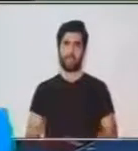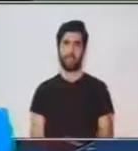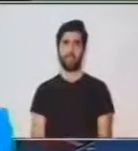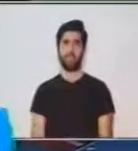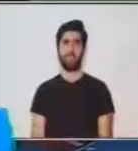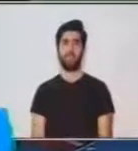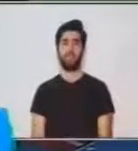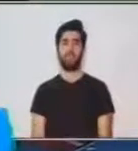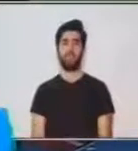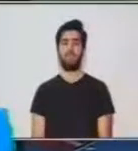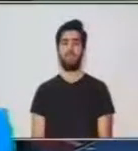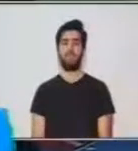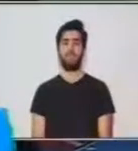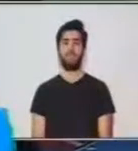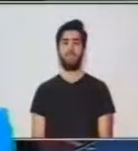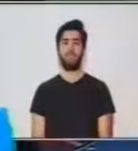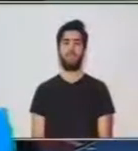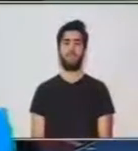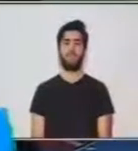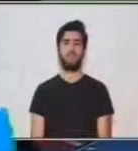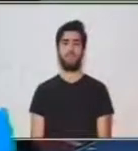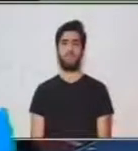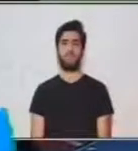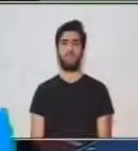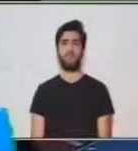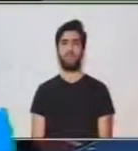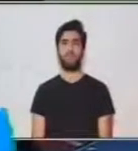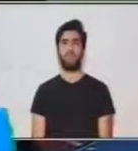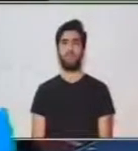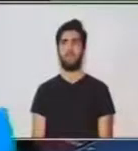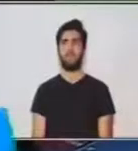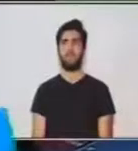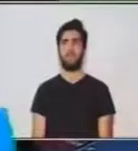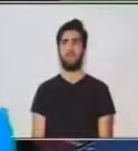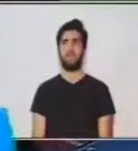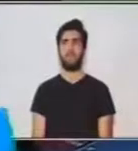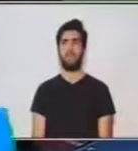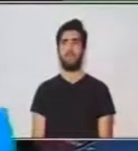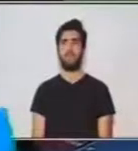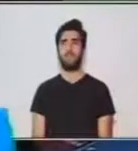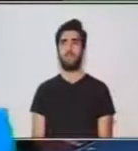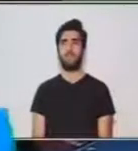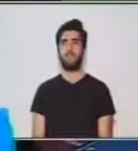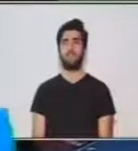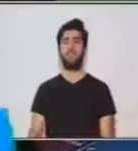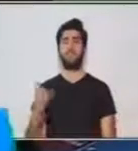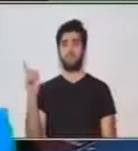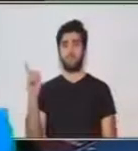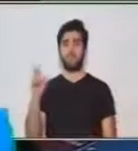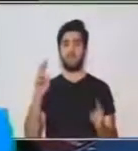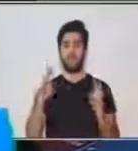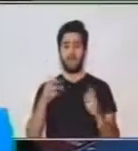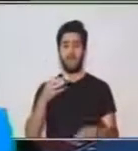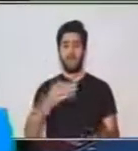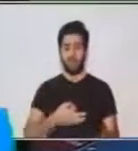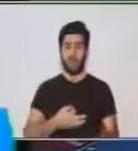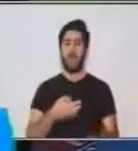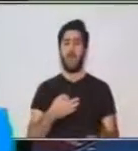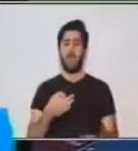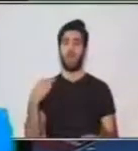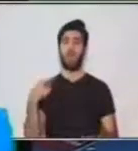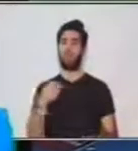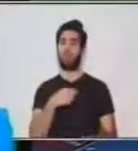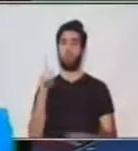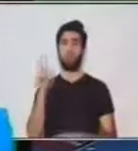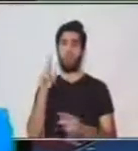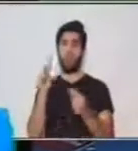algo de lo que está acá. Dice que un registro formal se utiliza con personas con las que nosotros no